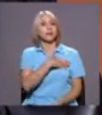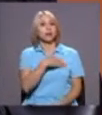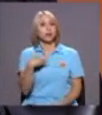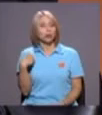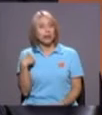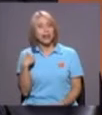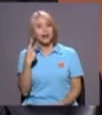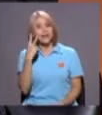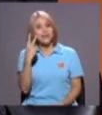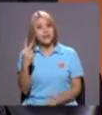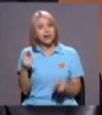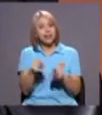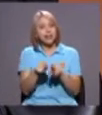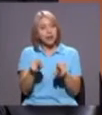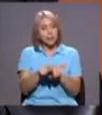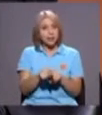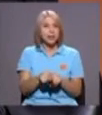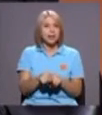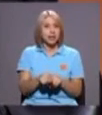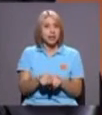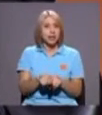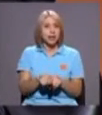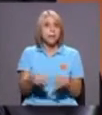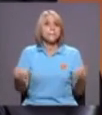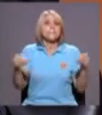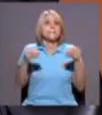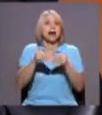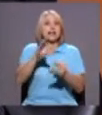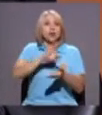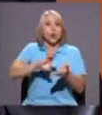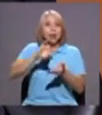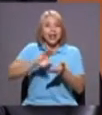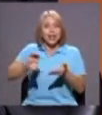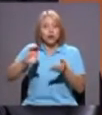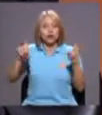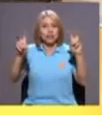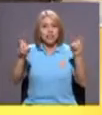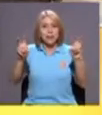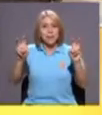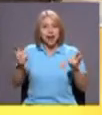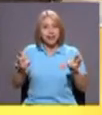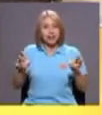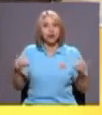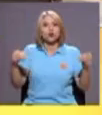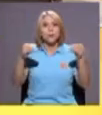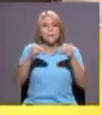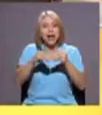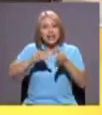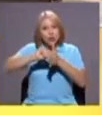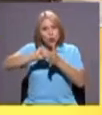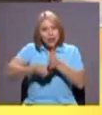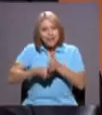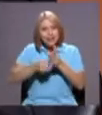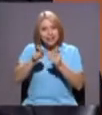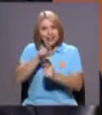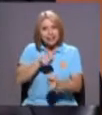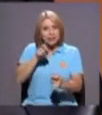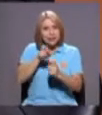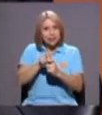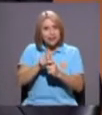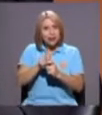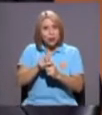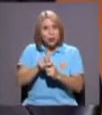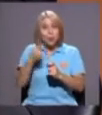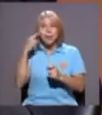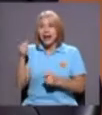ver también más colegios temáticos, más colegios con un énfasis específico y que